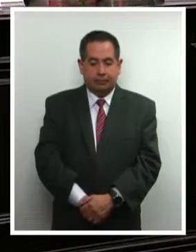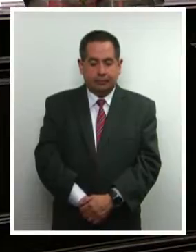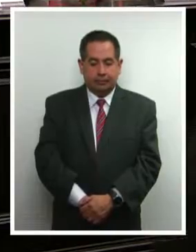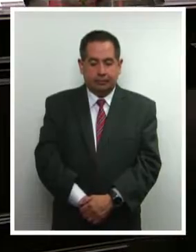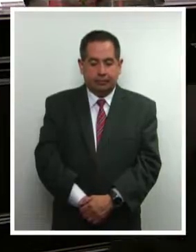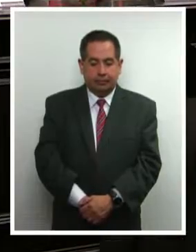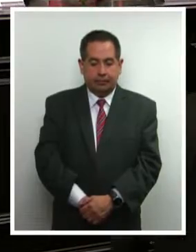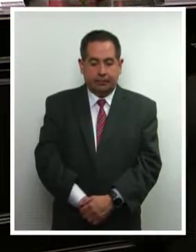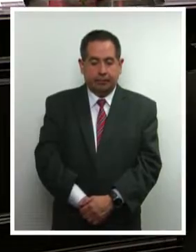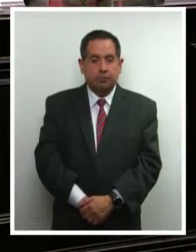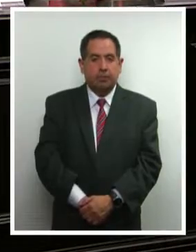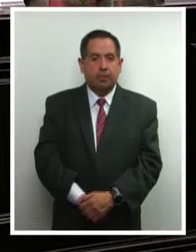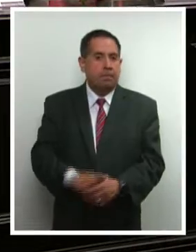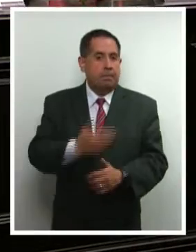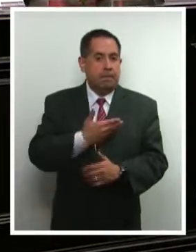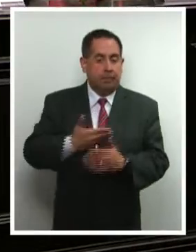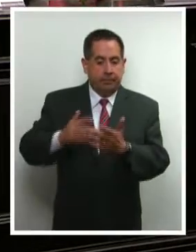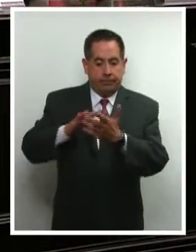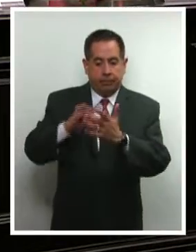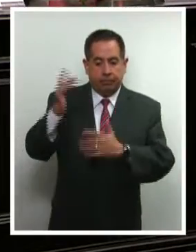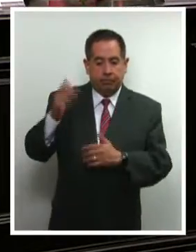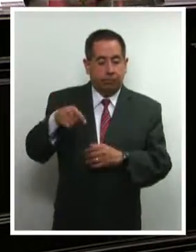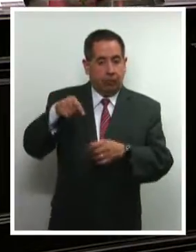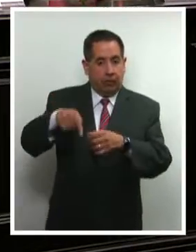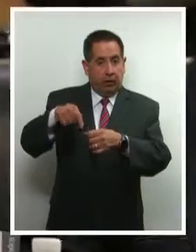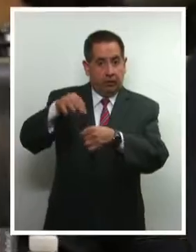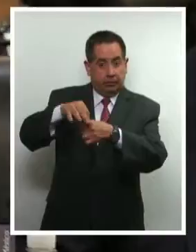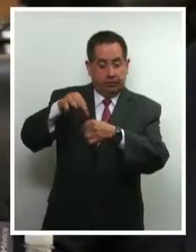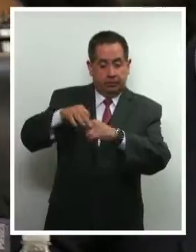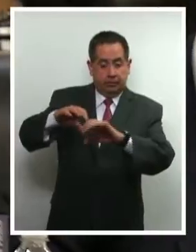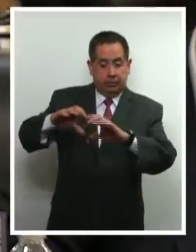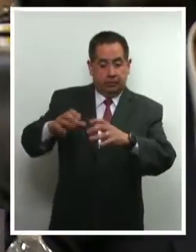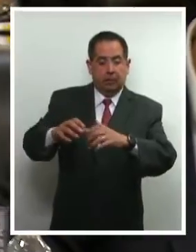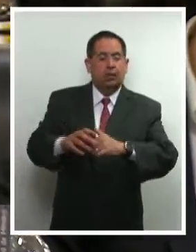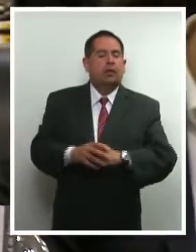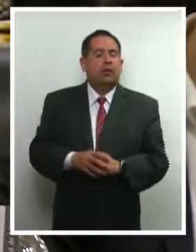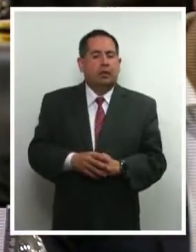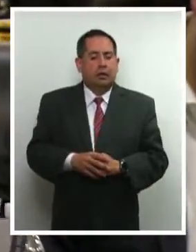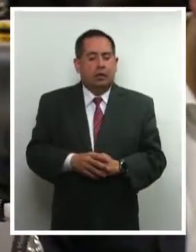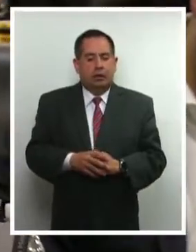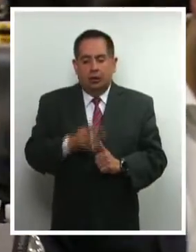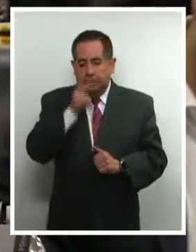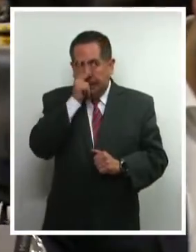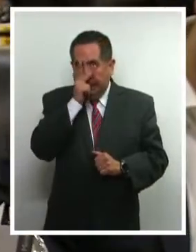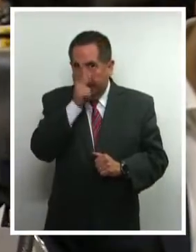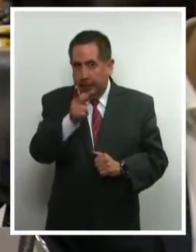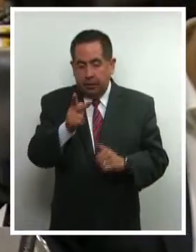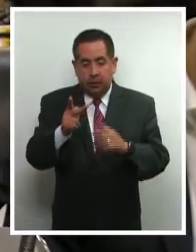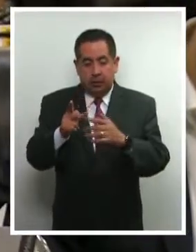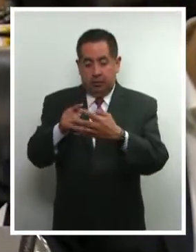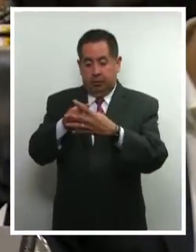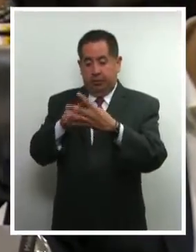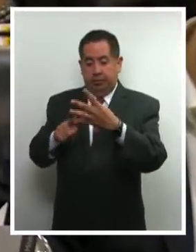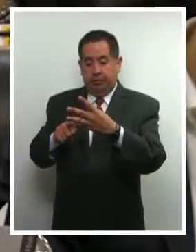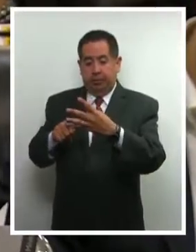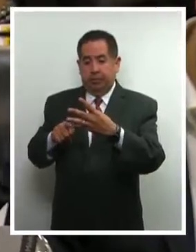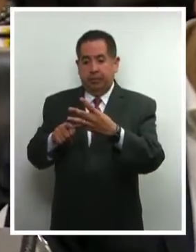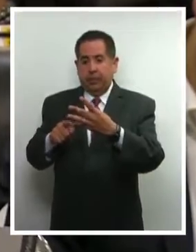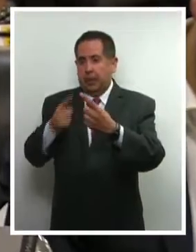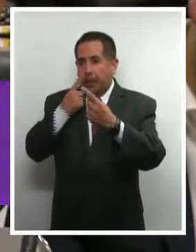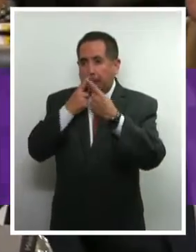Gracias, presidente. Aquí se ha votado en palabras textuales cuando se rechaza